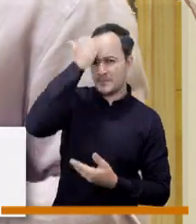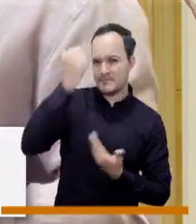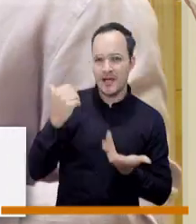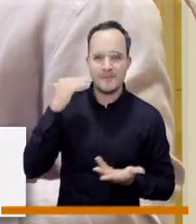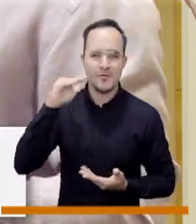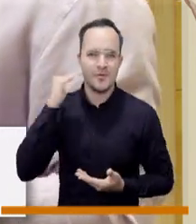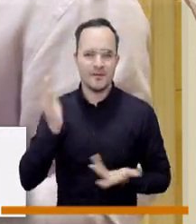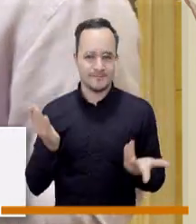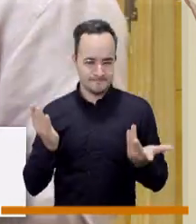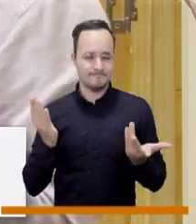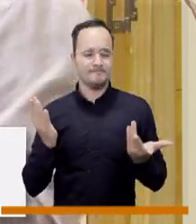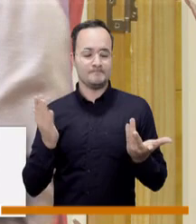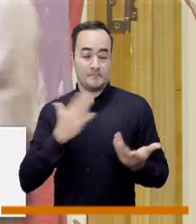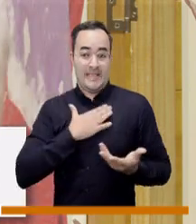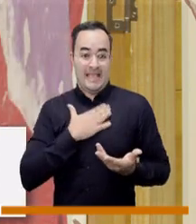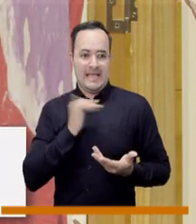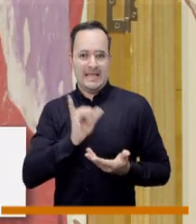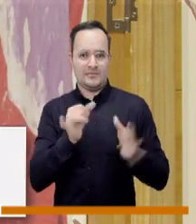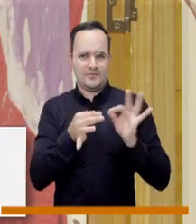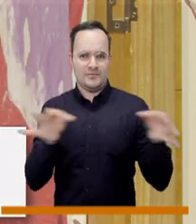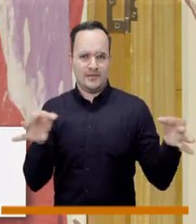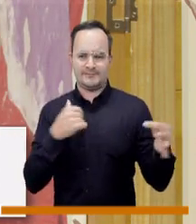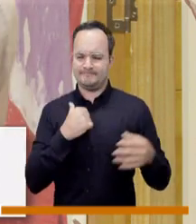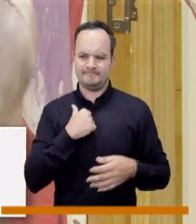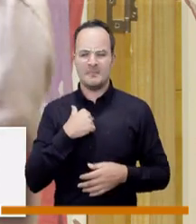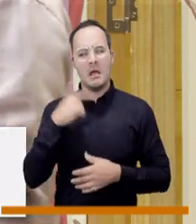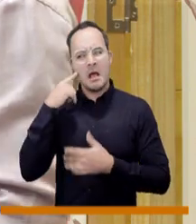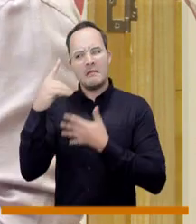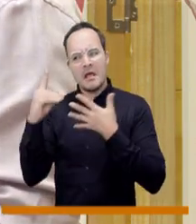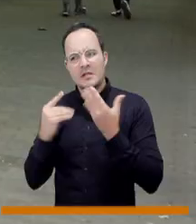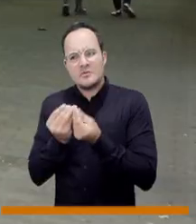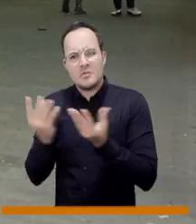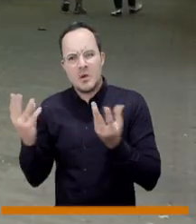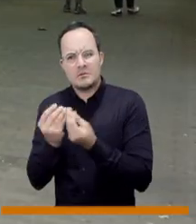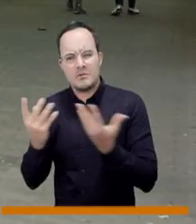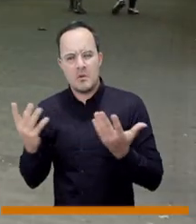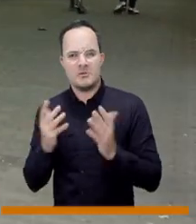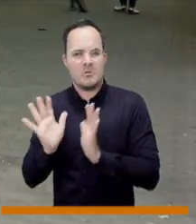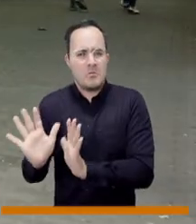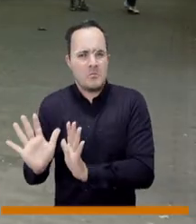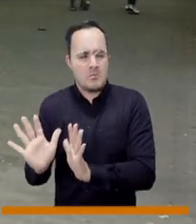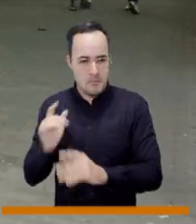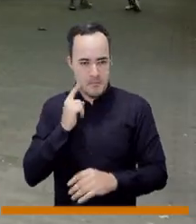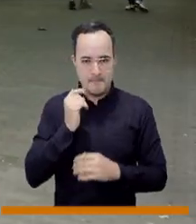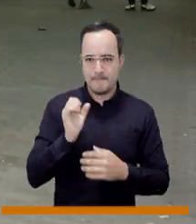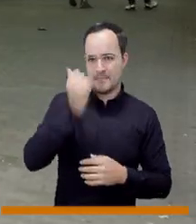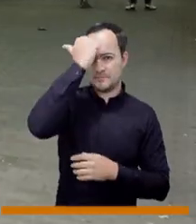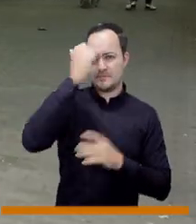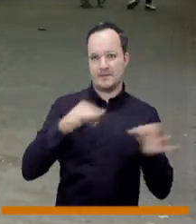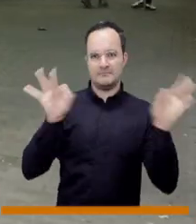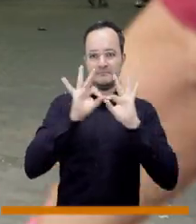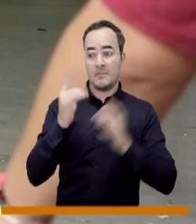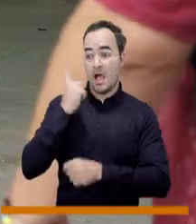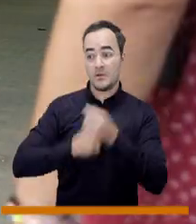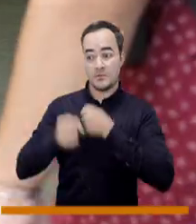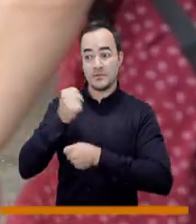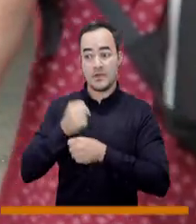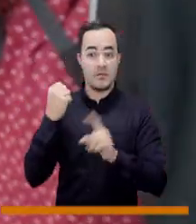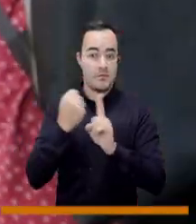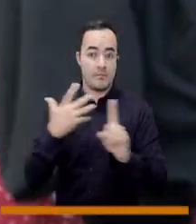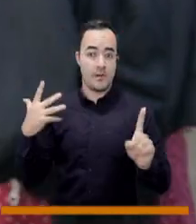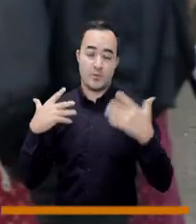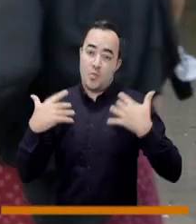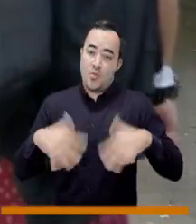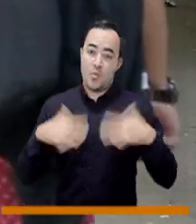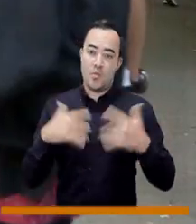la fiesta del libro yo creo que para mí eso va más allá de los datos yo creo que los datos de la fiesta del libro del año